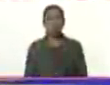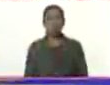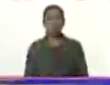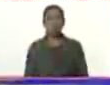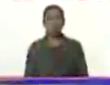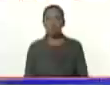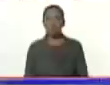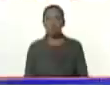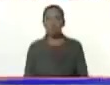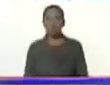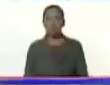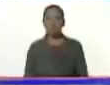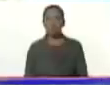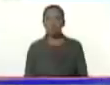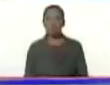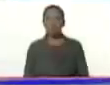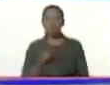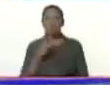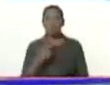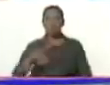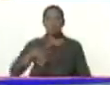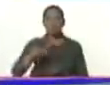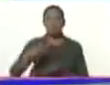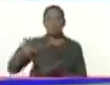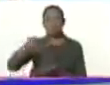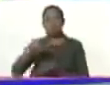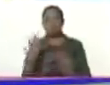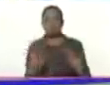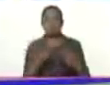Traidores nunca. Lo dicen bailadito, pues.